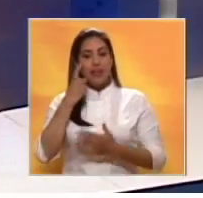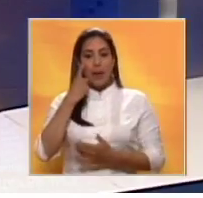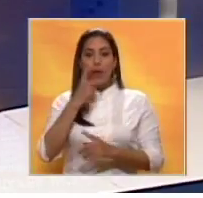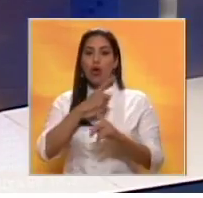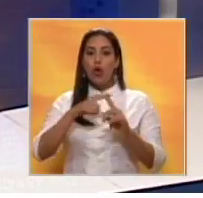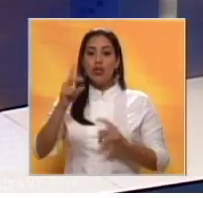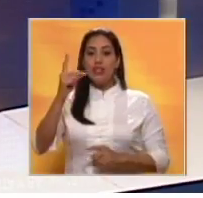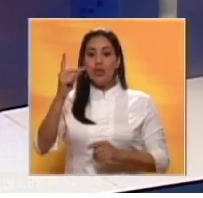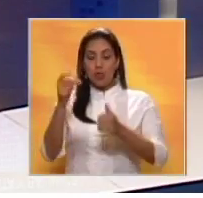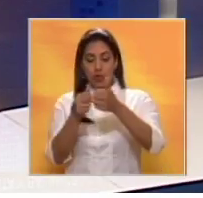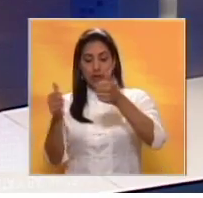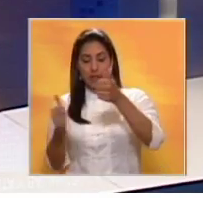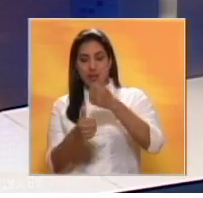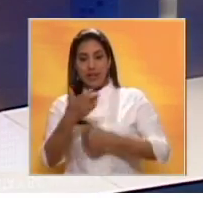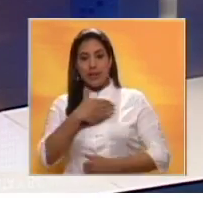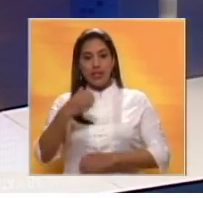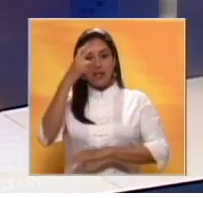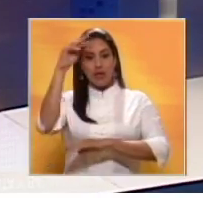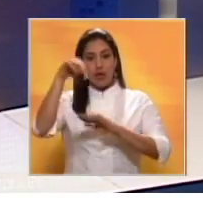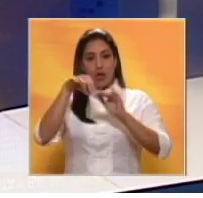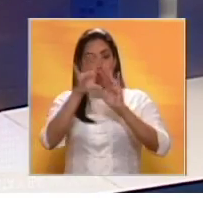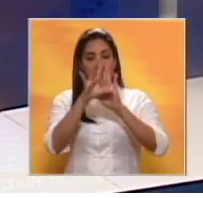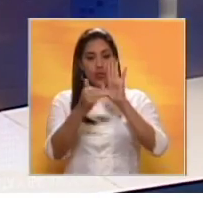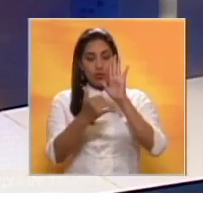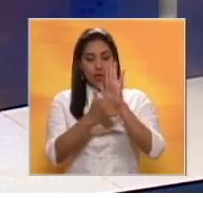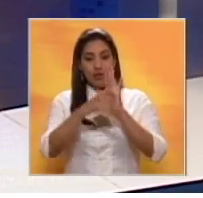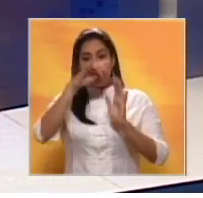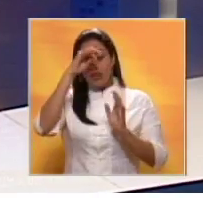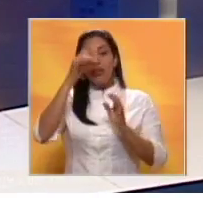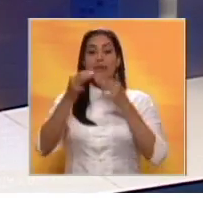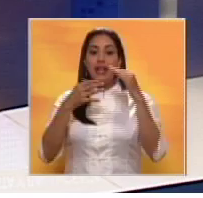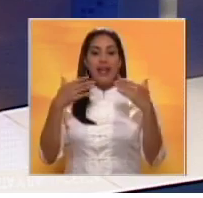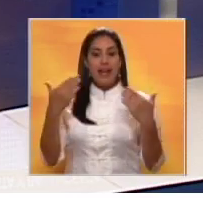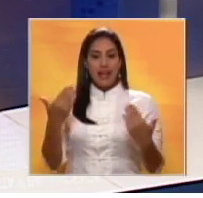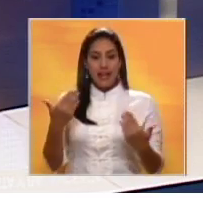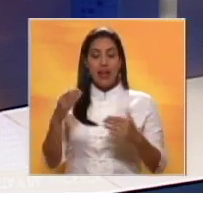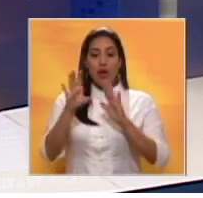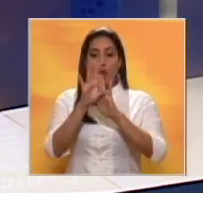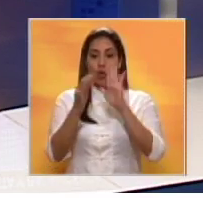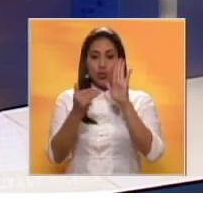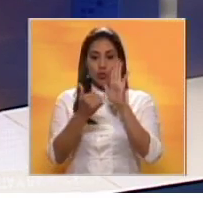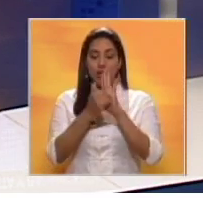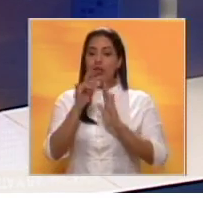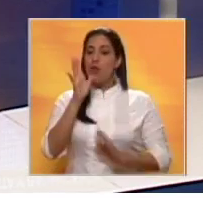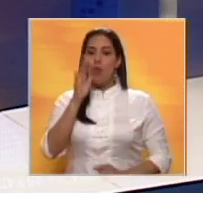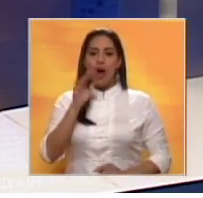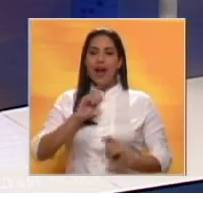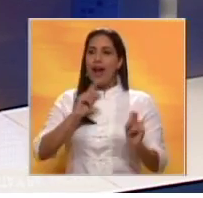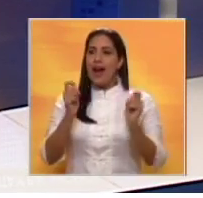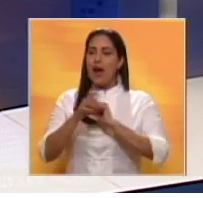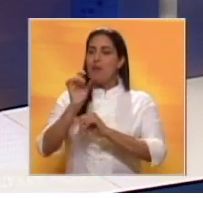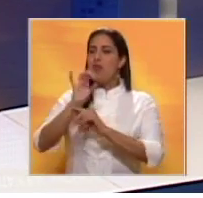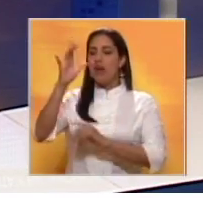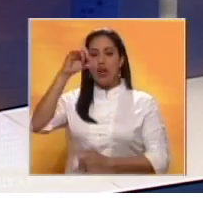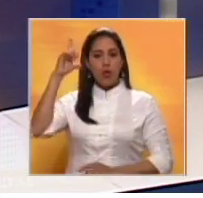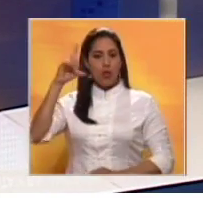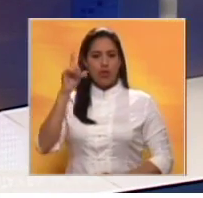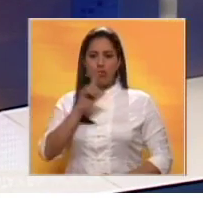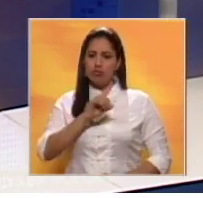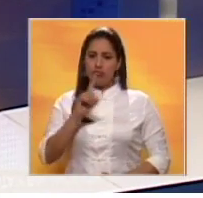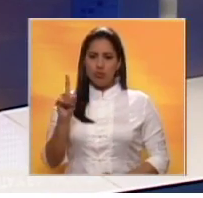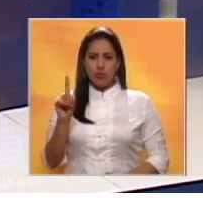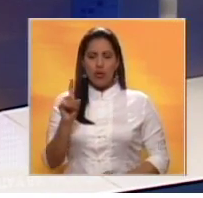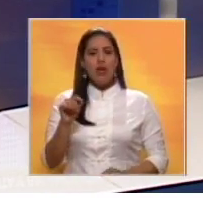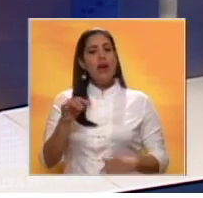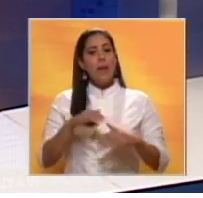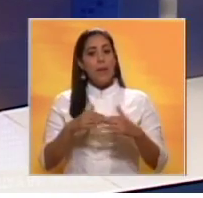Maoli. El segundo vicepresidente de la Asamblea Nacional Constituyente, Isaías Rodríguez, aseguró que la constituyente no removió a Luisa Ortega Díaz de su